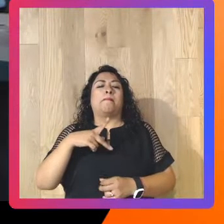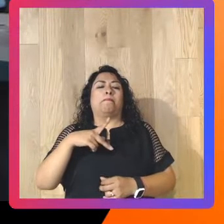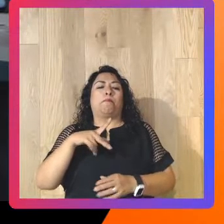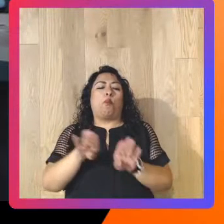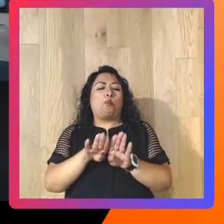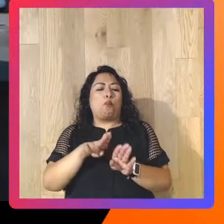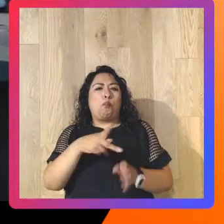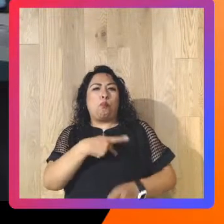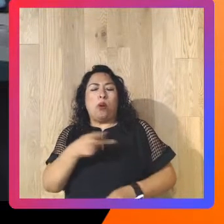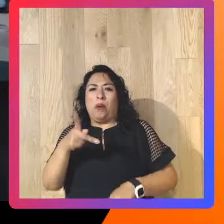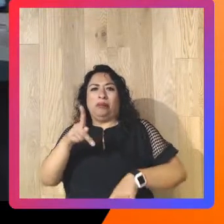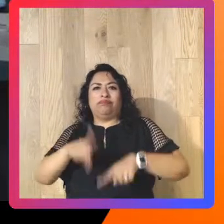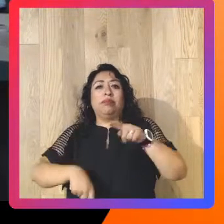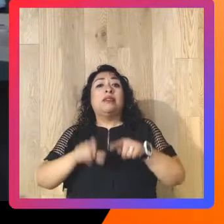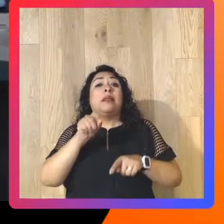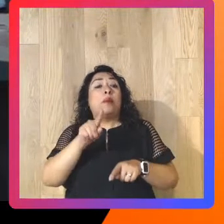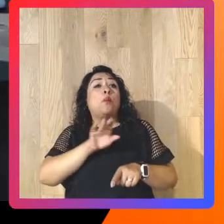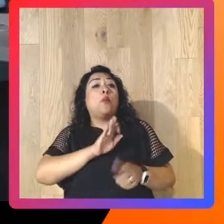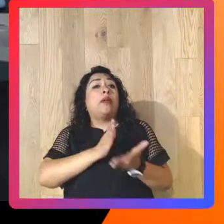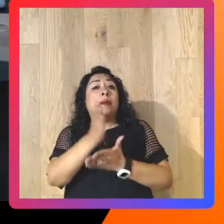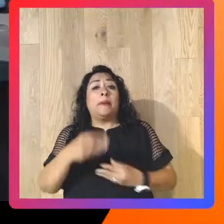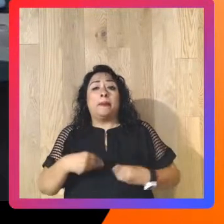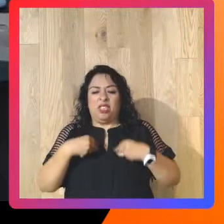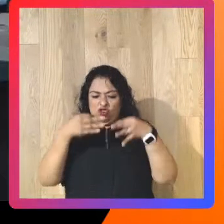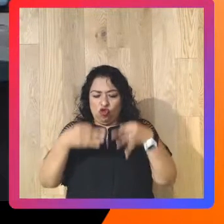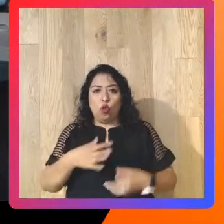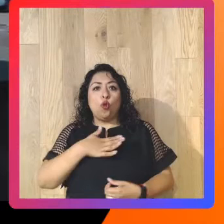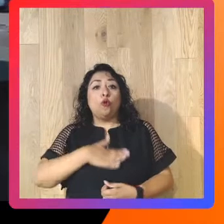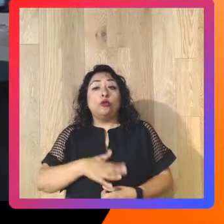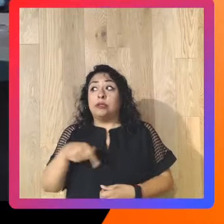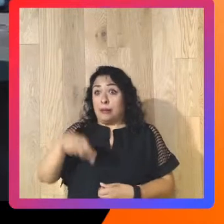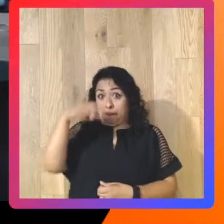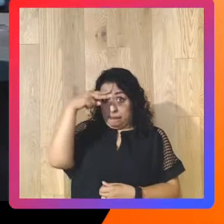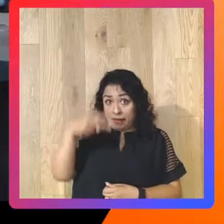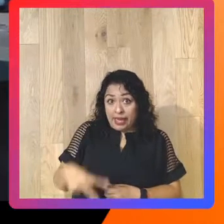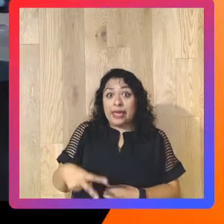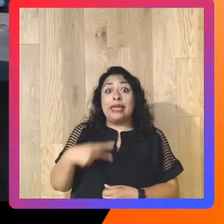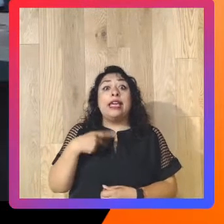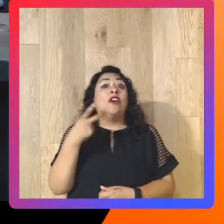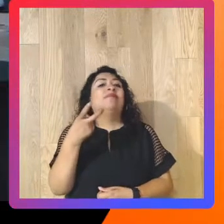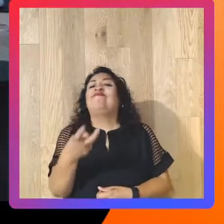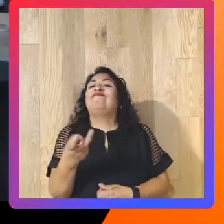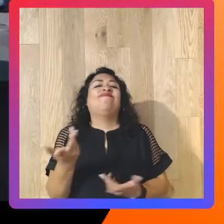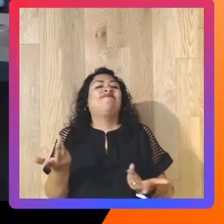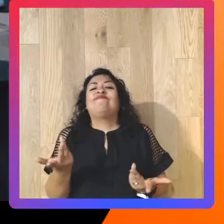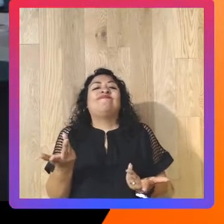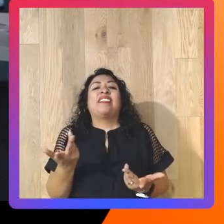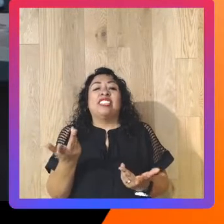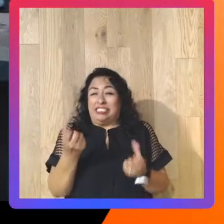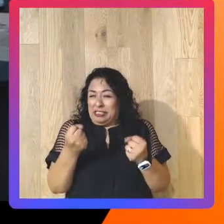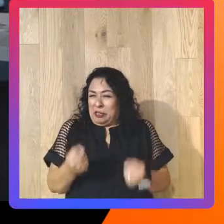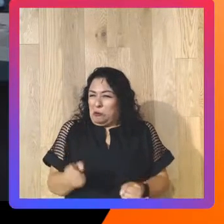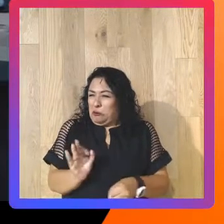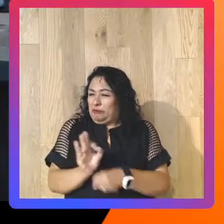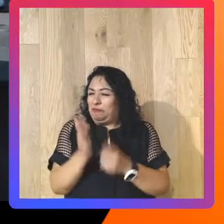y permitir acceder a una vida digna. Pero en México, eso no es una